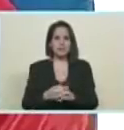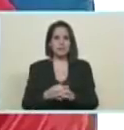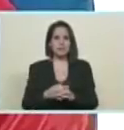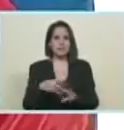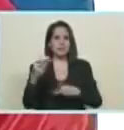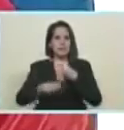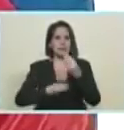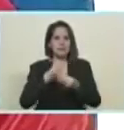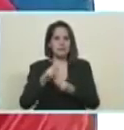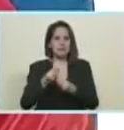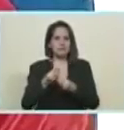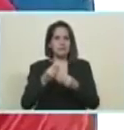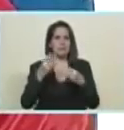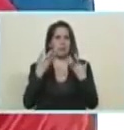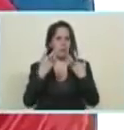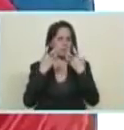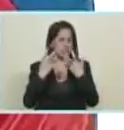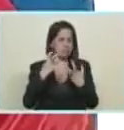pugna